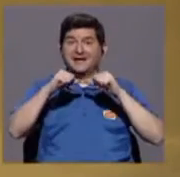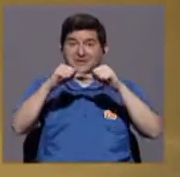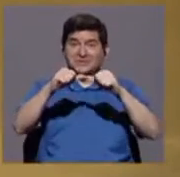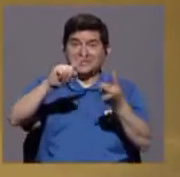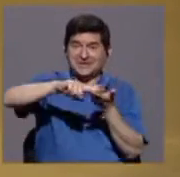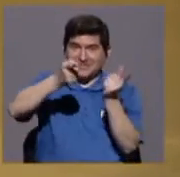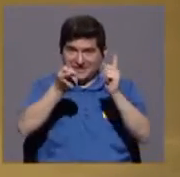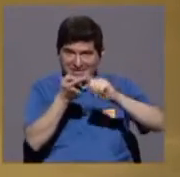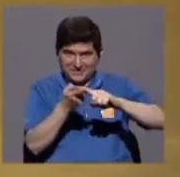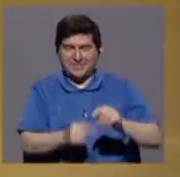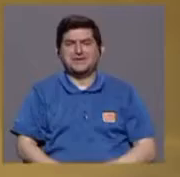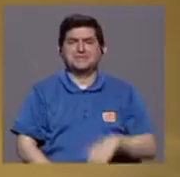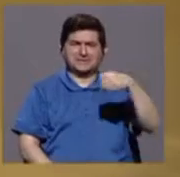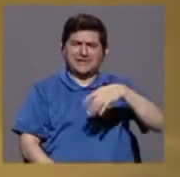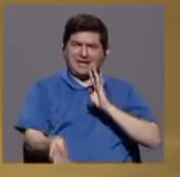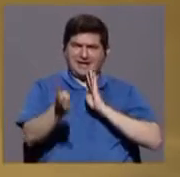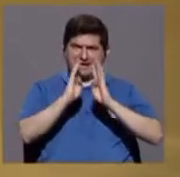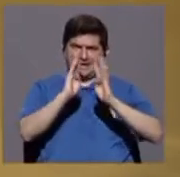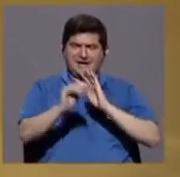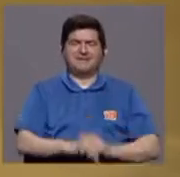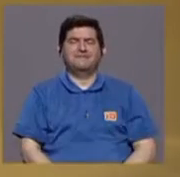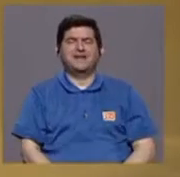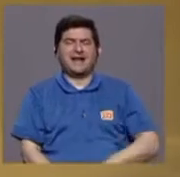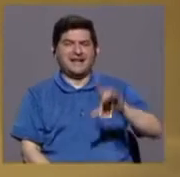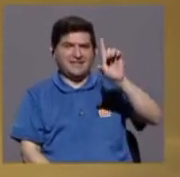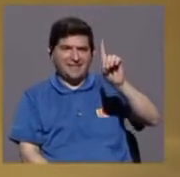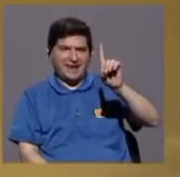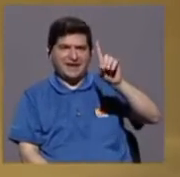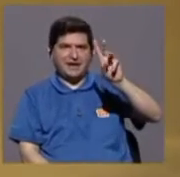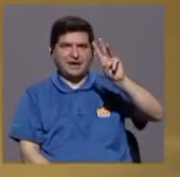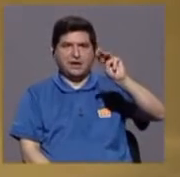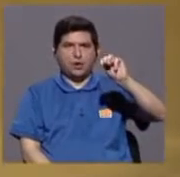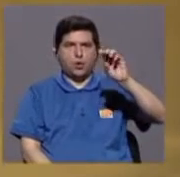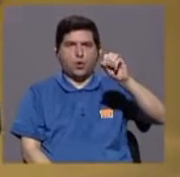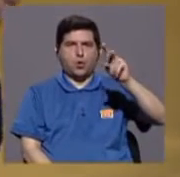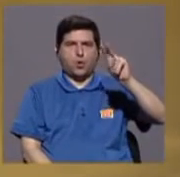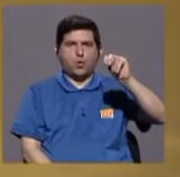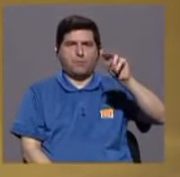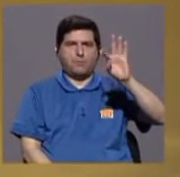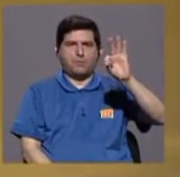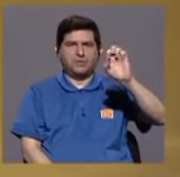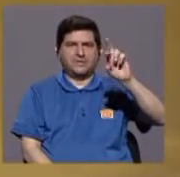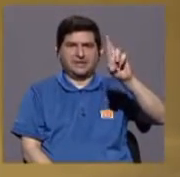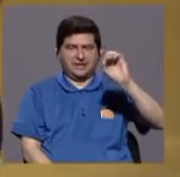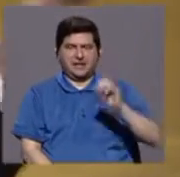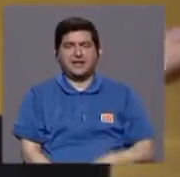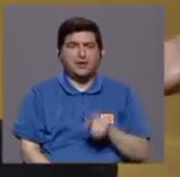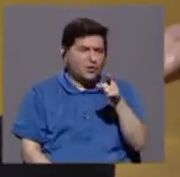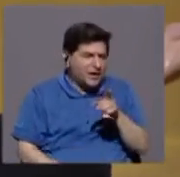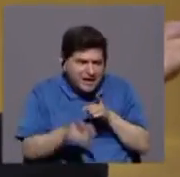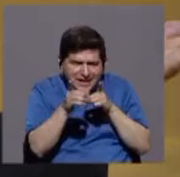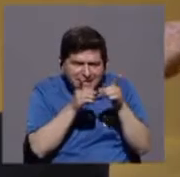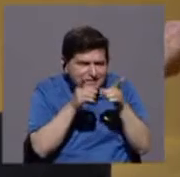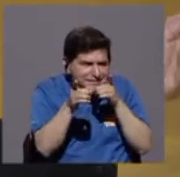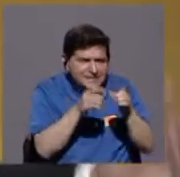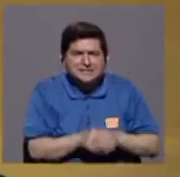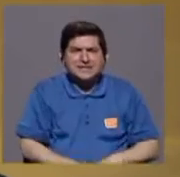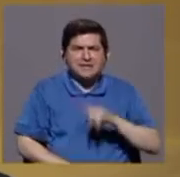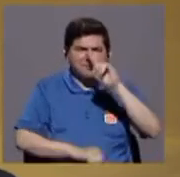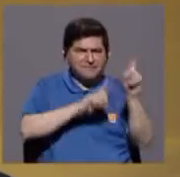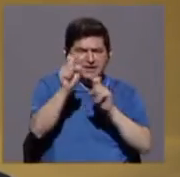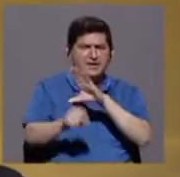Continuamos, amigas y amigos, conversando con don Danilo Montero, que nos estaba describiendo esta encuesta y nos estaba describiendo